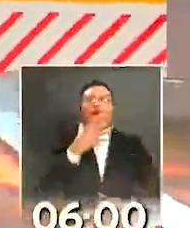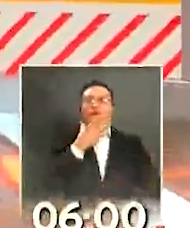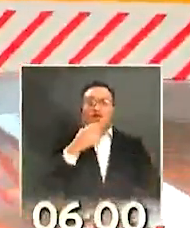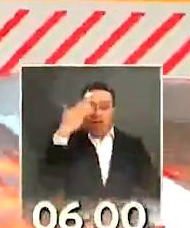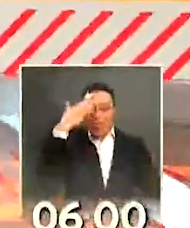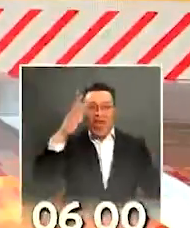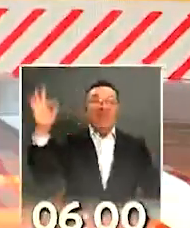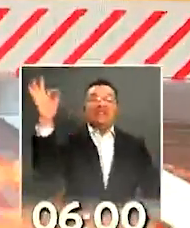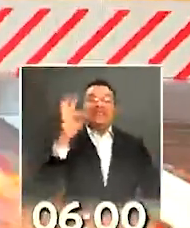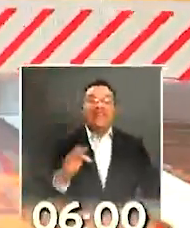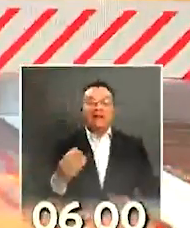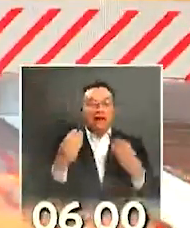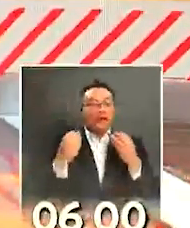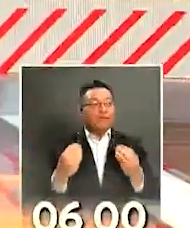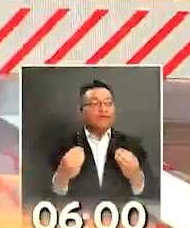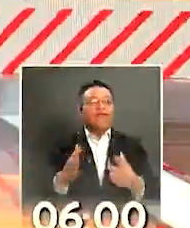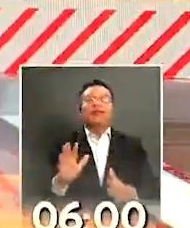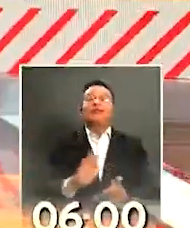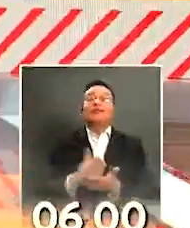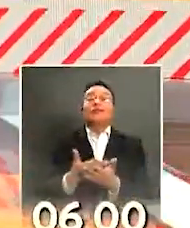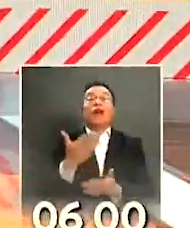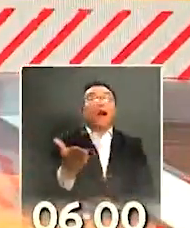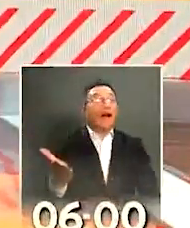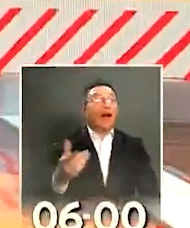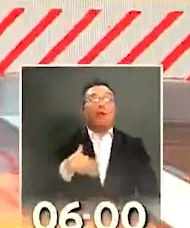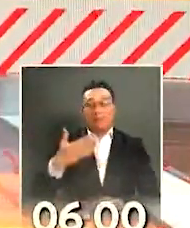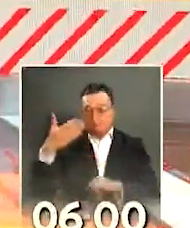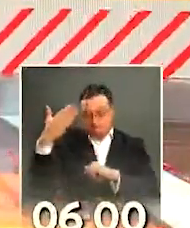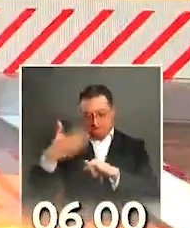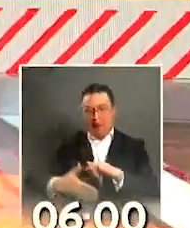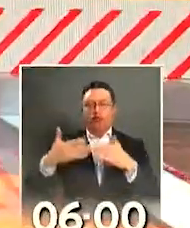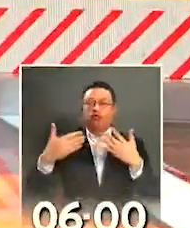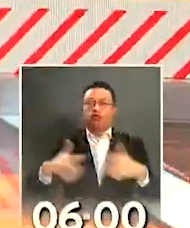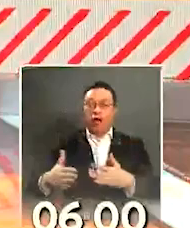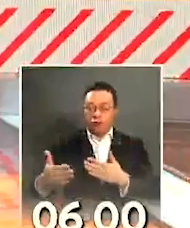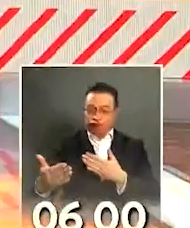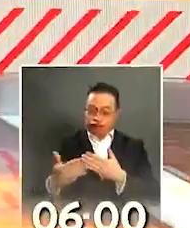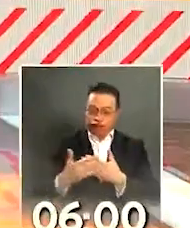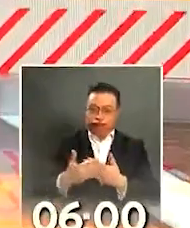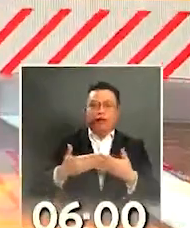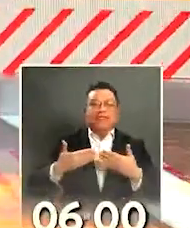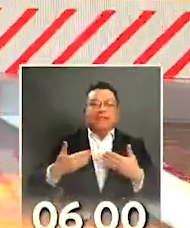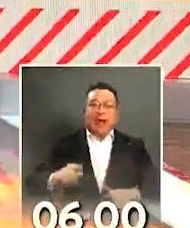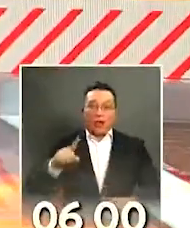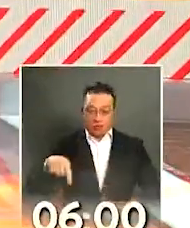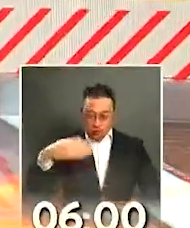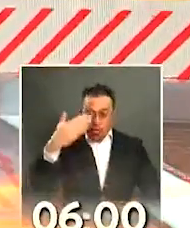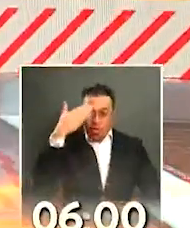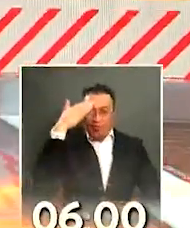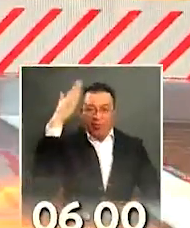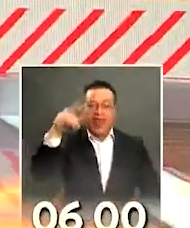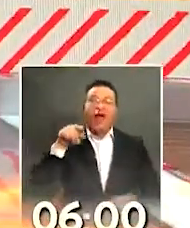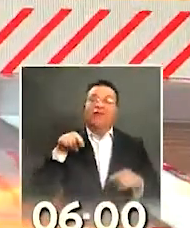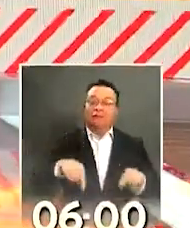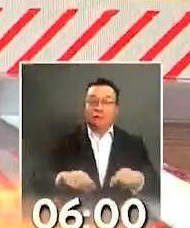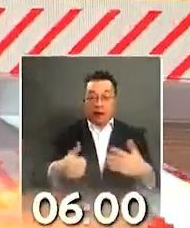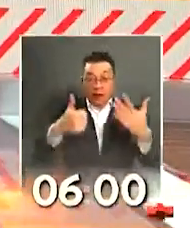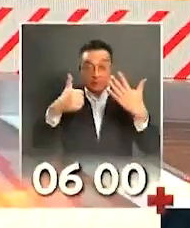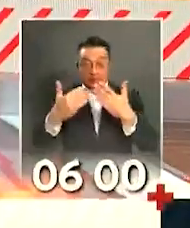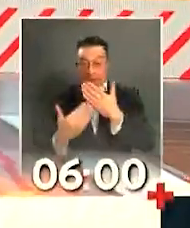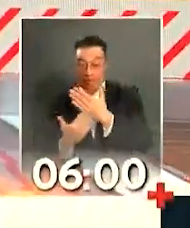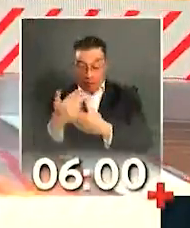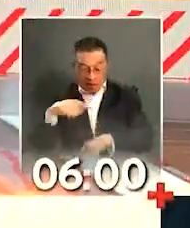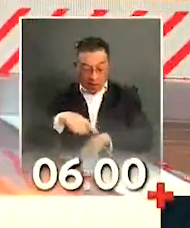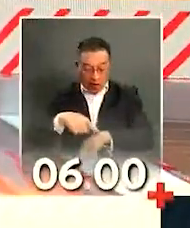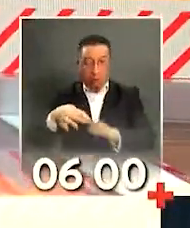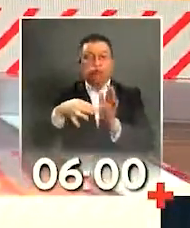compañeros? No hay plazo que no se cumpla ni deuda que no se pague, dice el viejo y conocido refrán. Son las 6 de la mañana en punto de